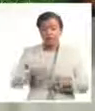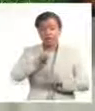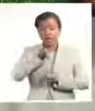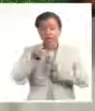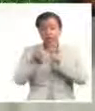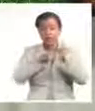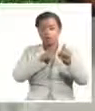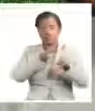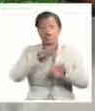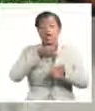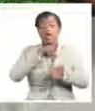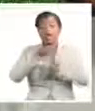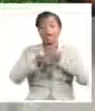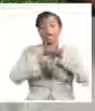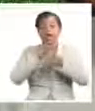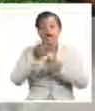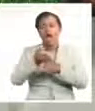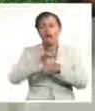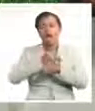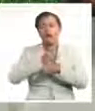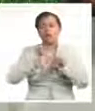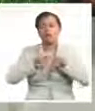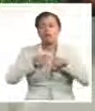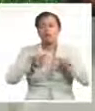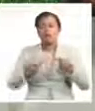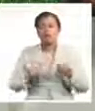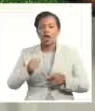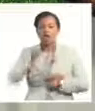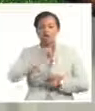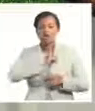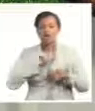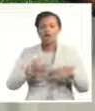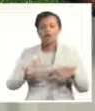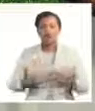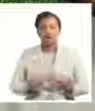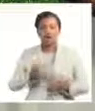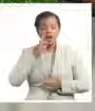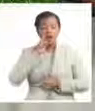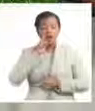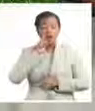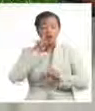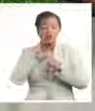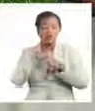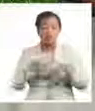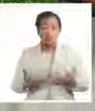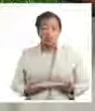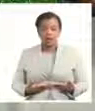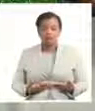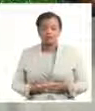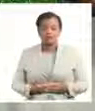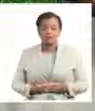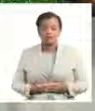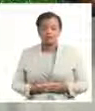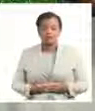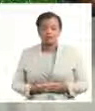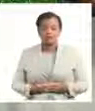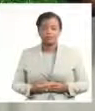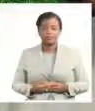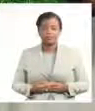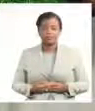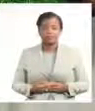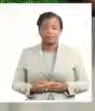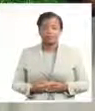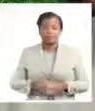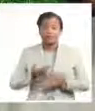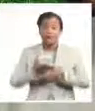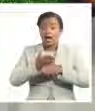explicar con antelación que queremos o que buscamos con esa encuesta le comunicamos previamente a